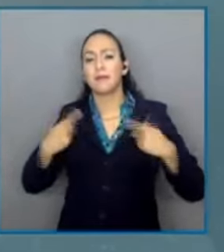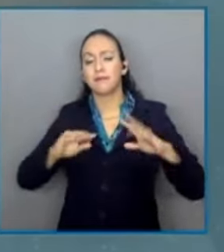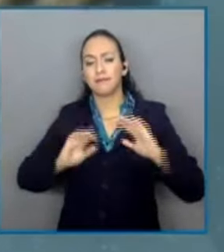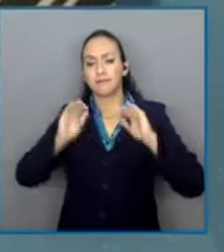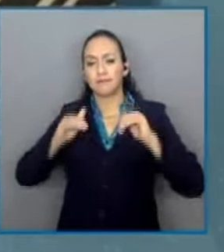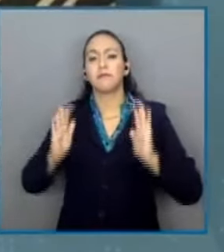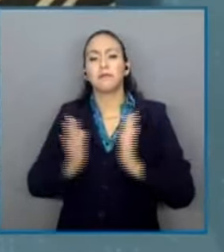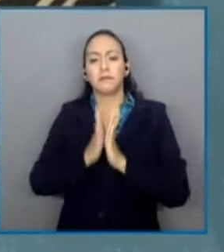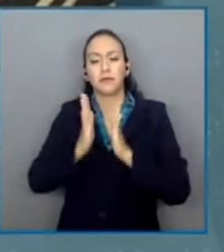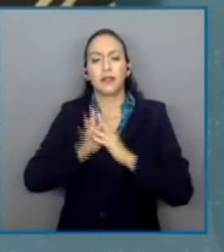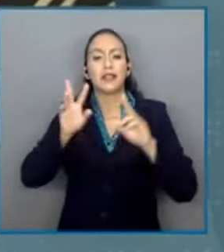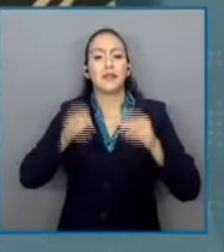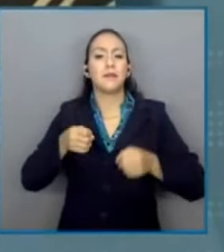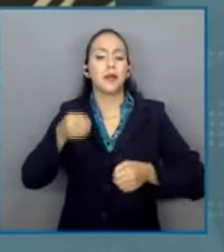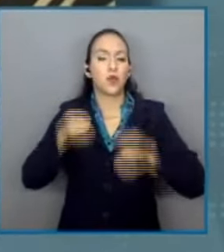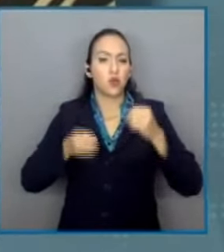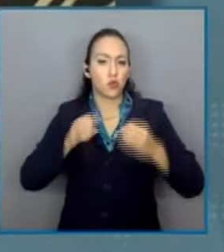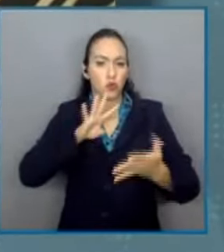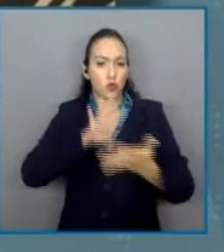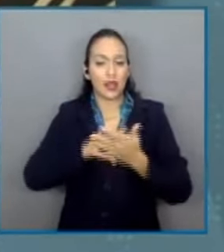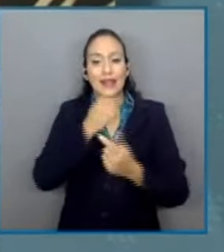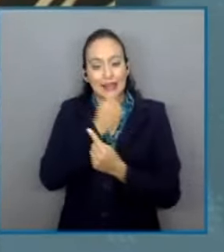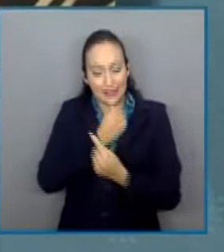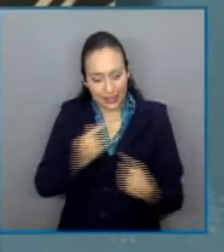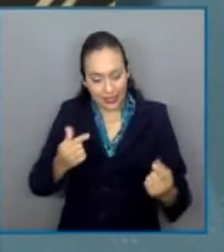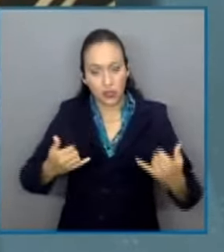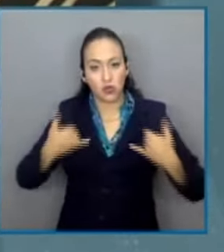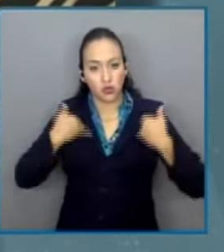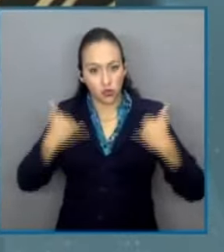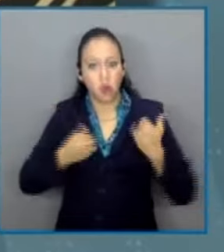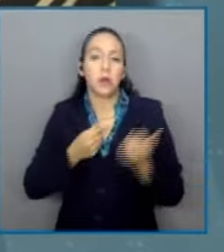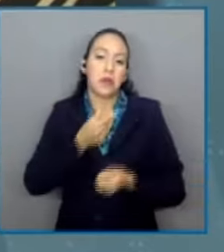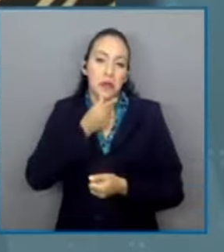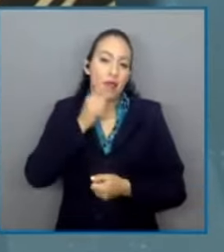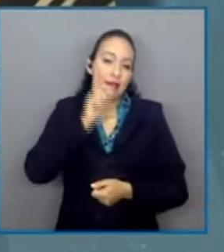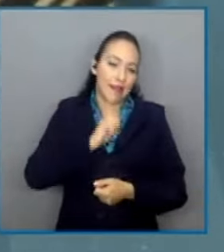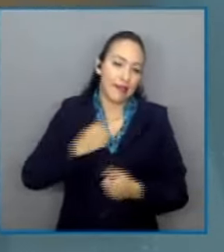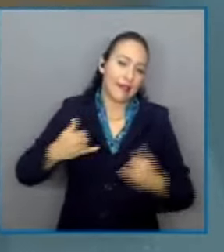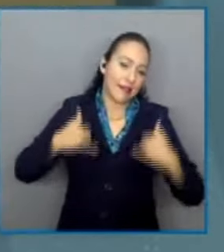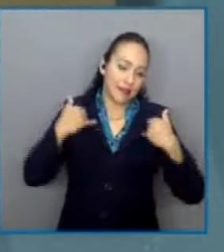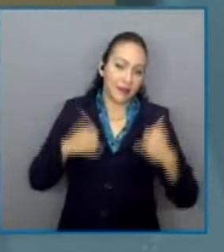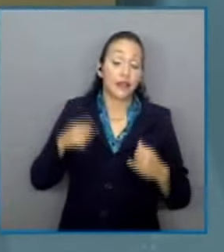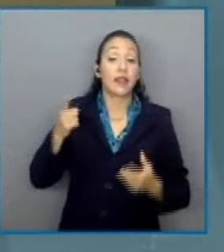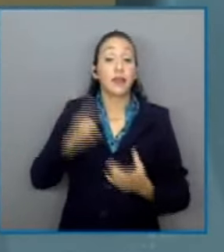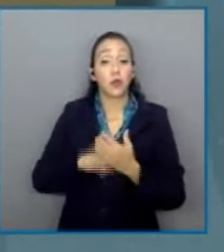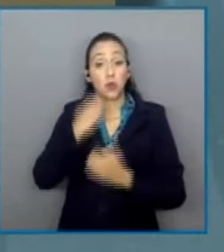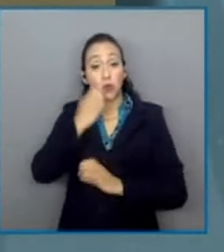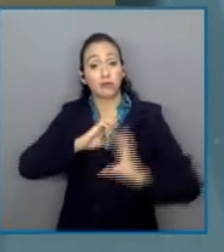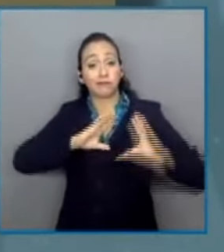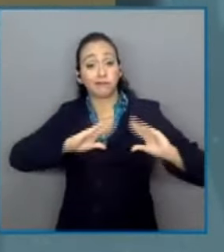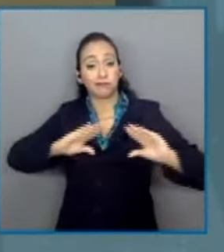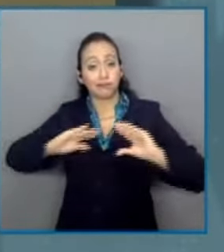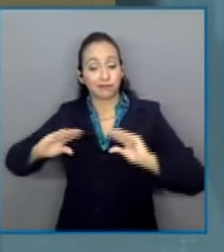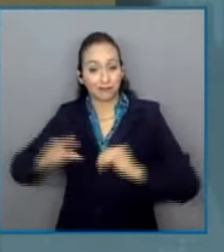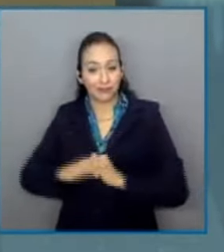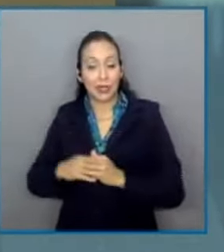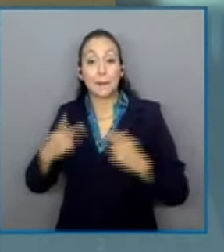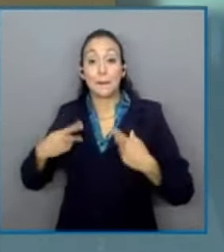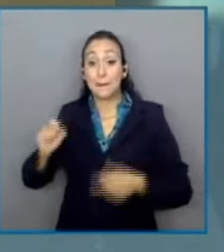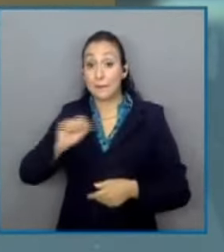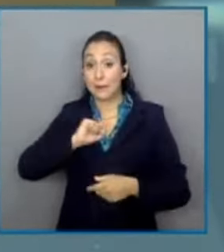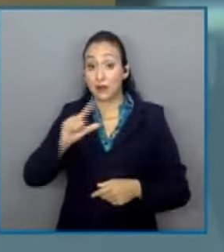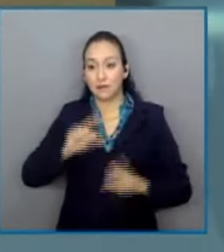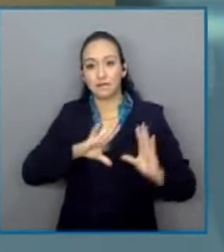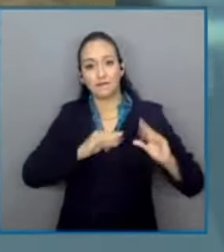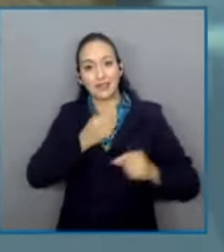Penal para niñas, niños y adolescentes, que impartirá la Escuela Judicial a profesionales que actúan en asuntos en la